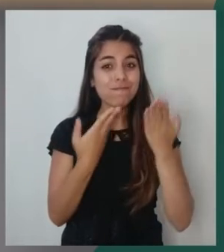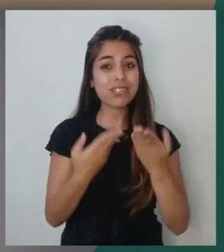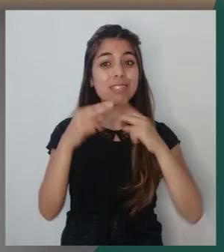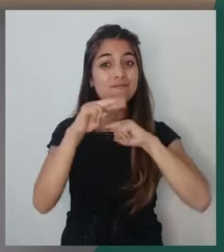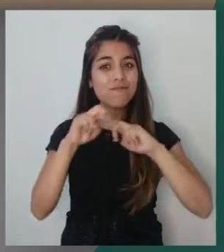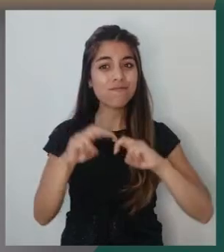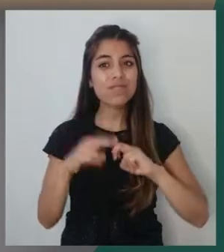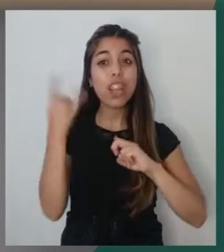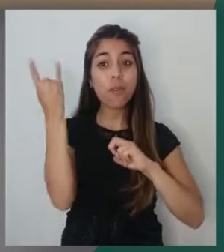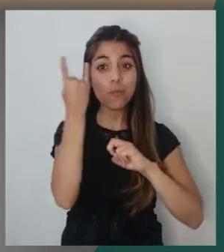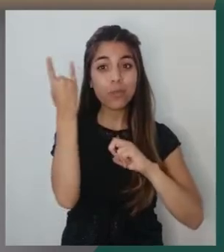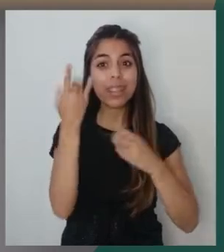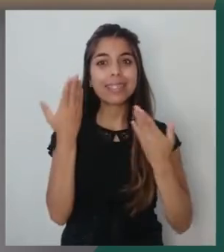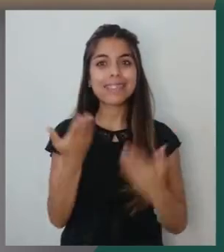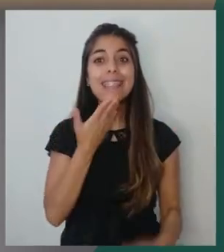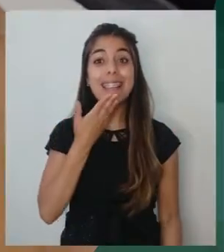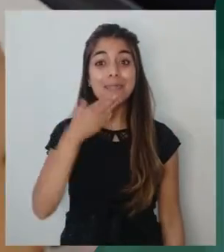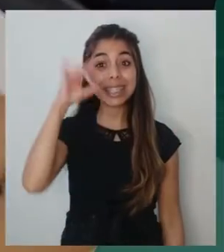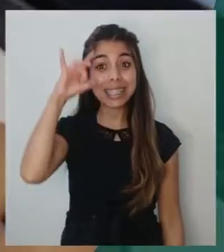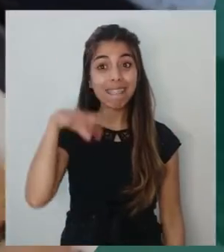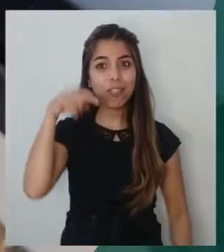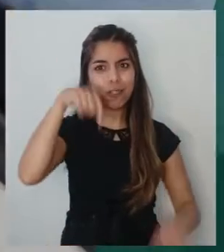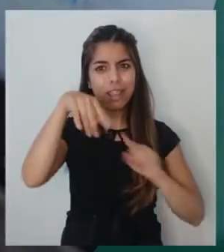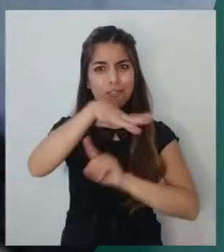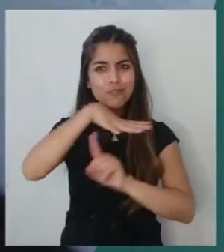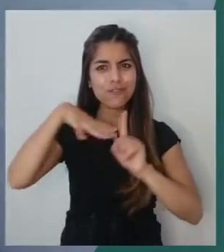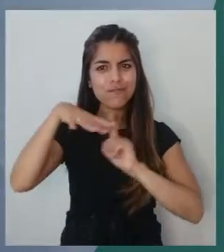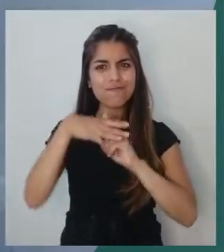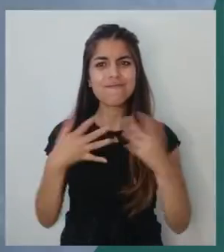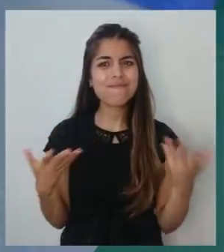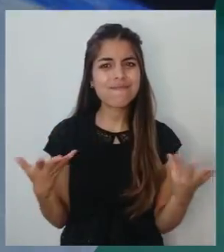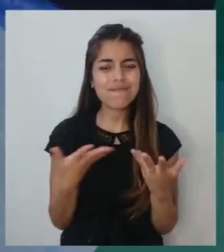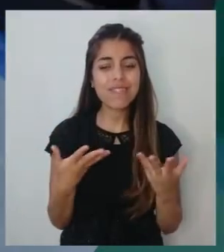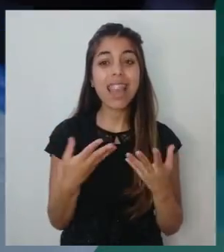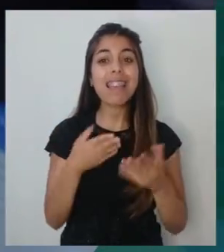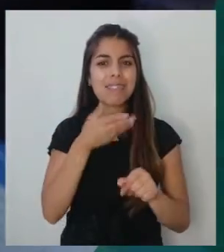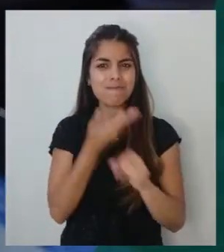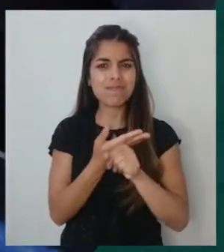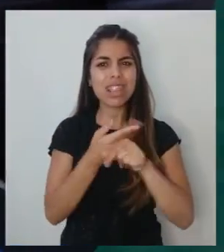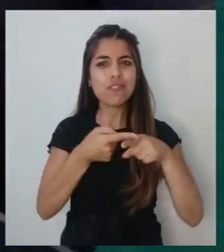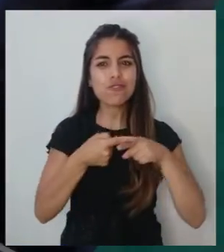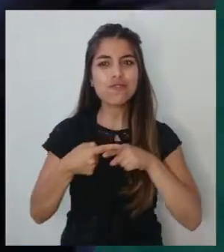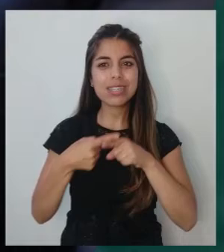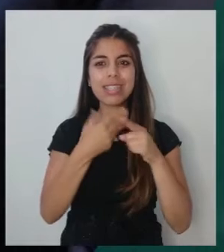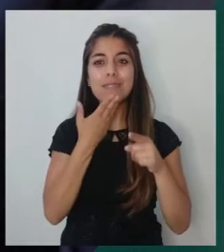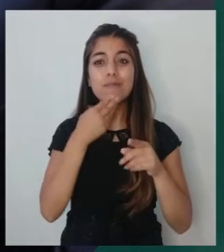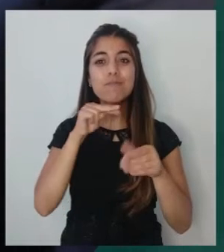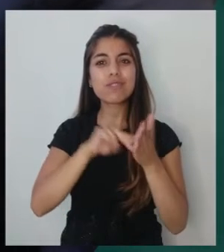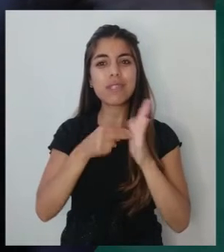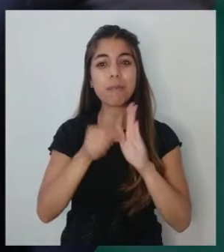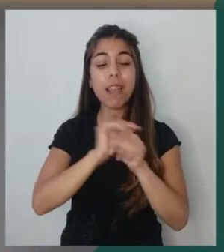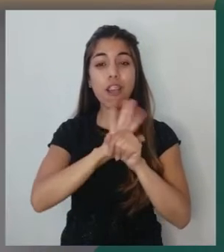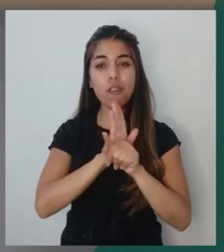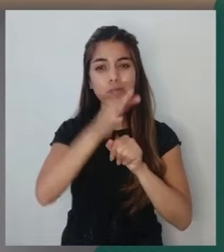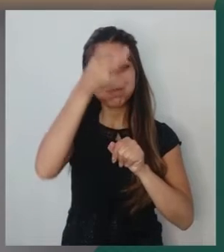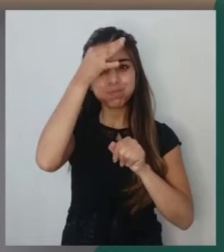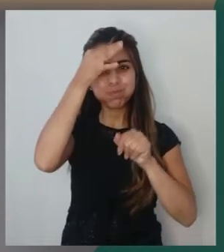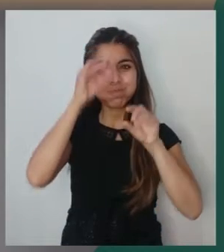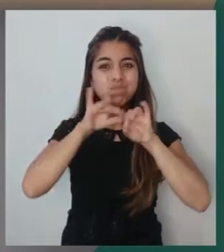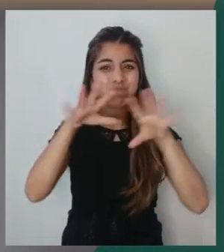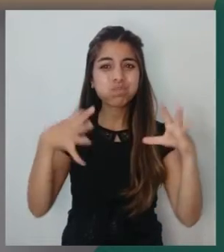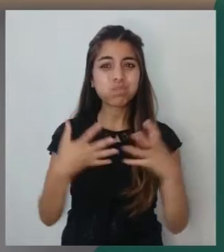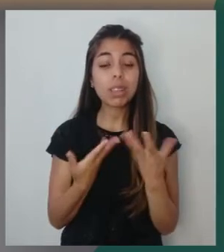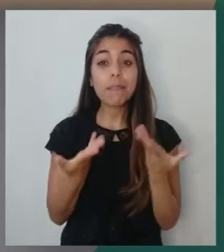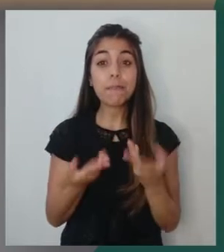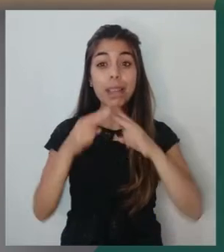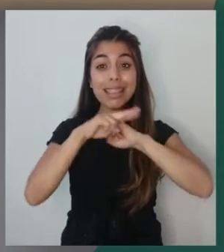universitario, especialmente considerando el actual contexto interpelado por demandas sociales y crisis sanitaria. Es por ello que esta investigación